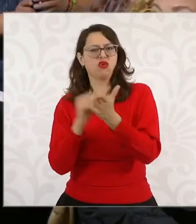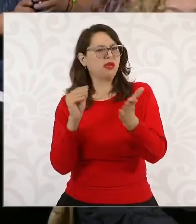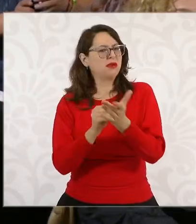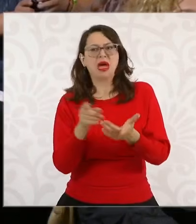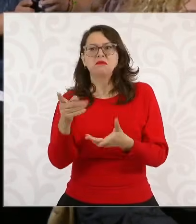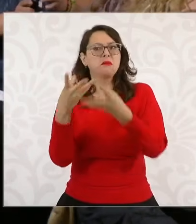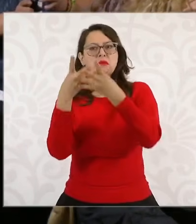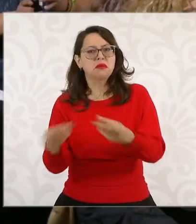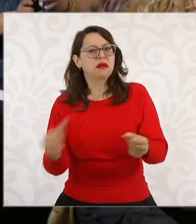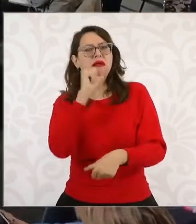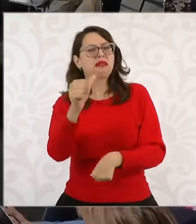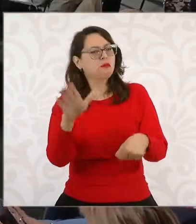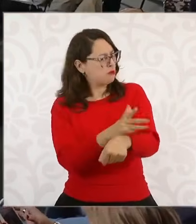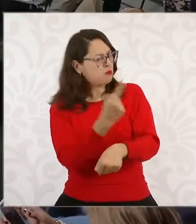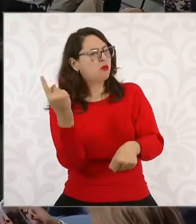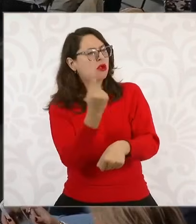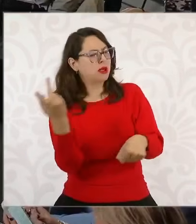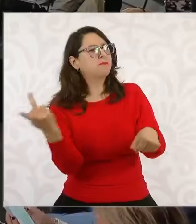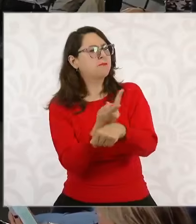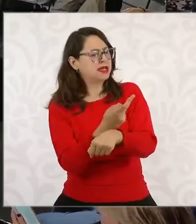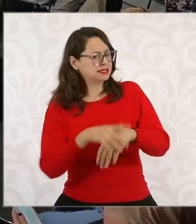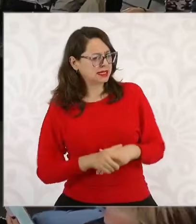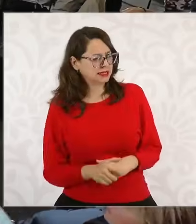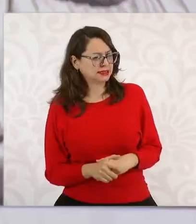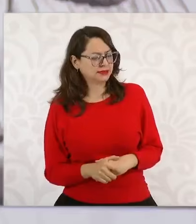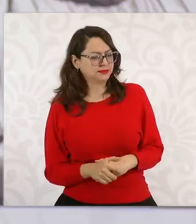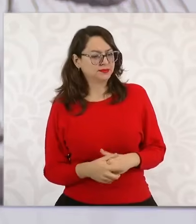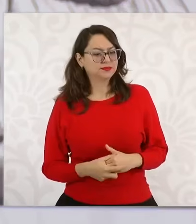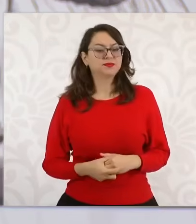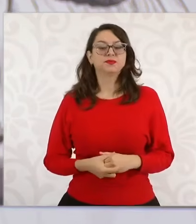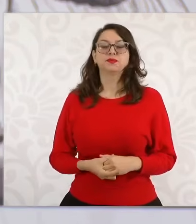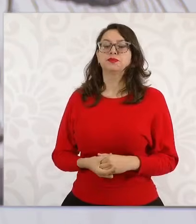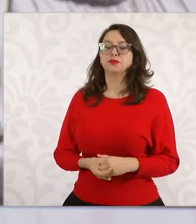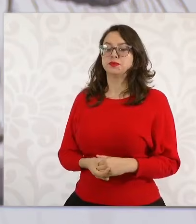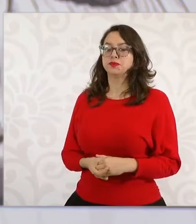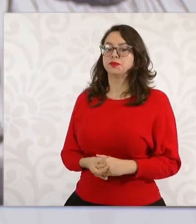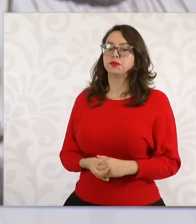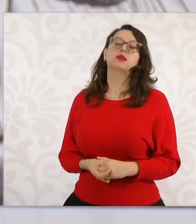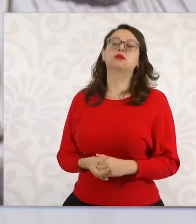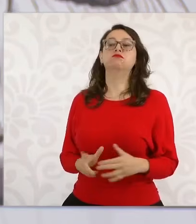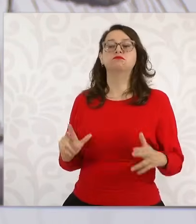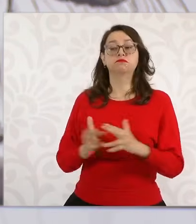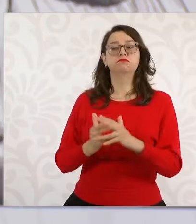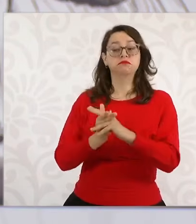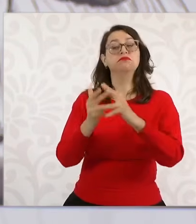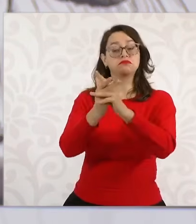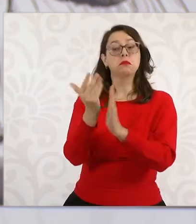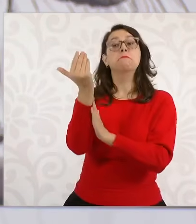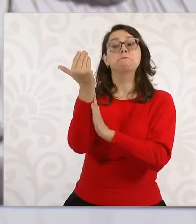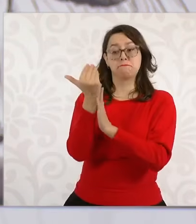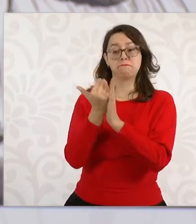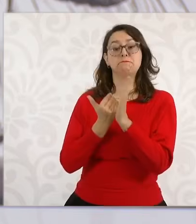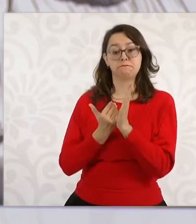hacer para finalizarlo? Ha disminuido el número de homicidios. ¿Qué fue lo